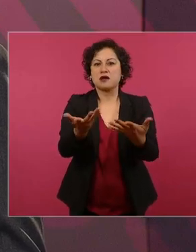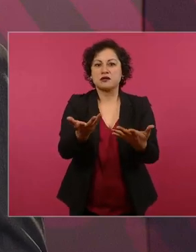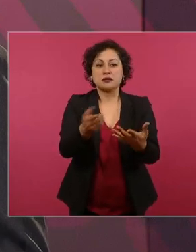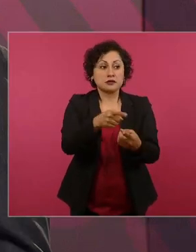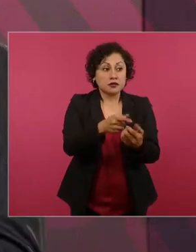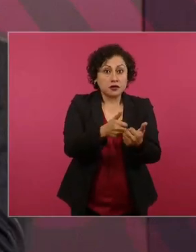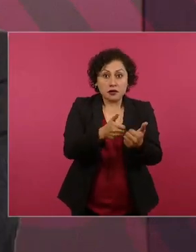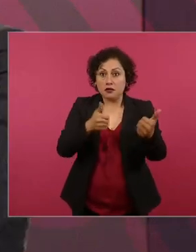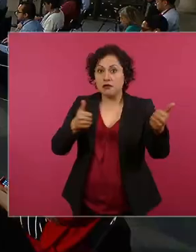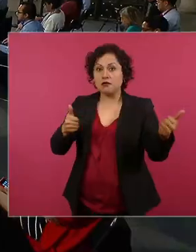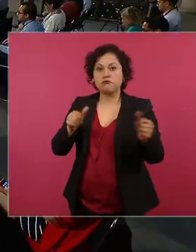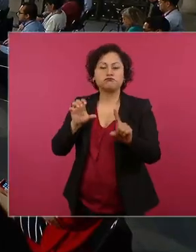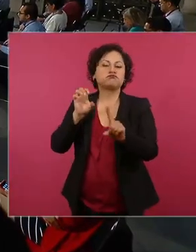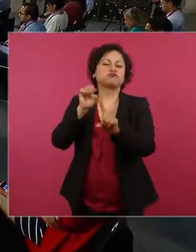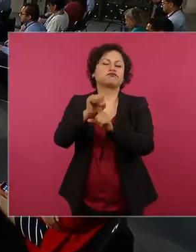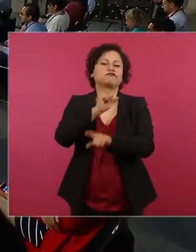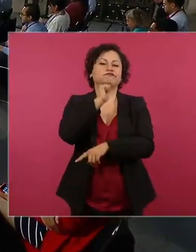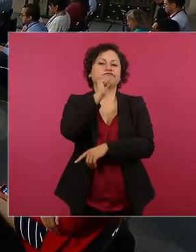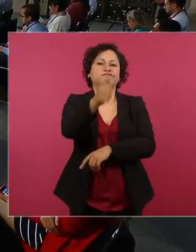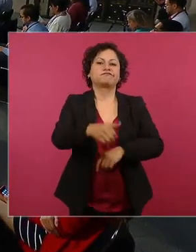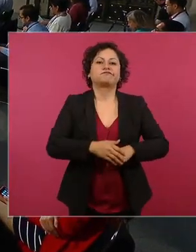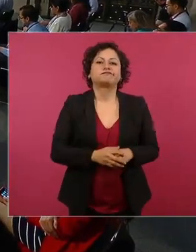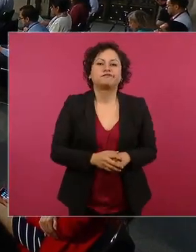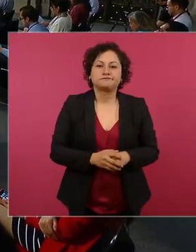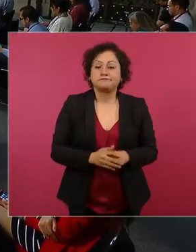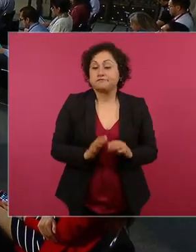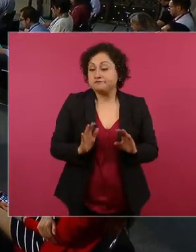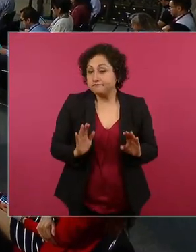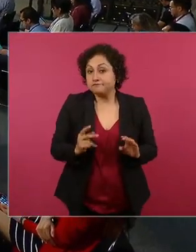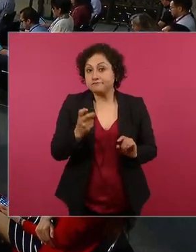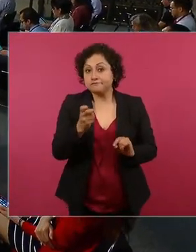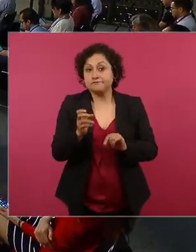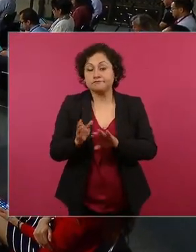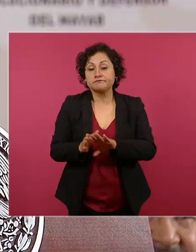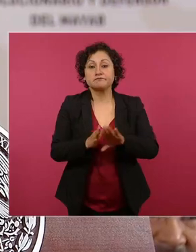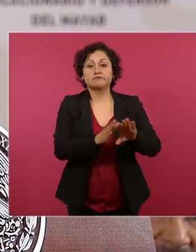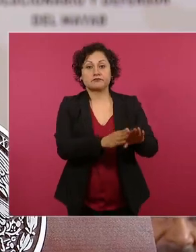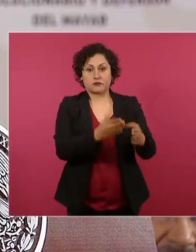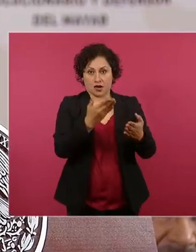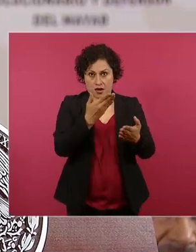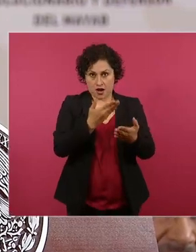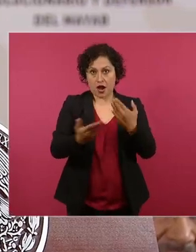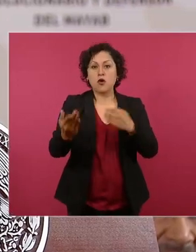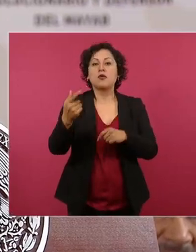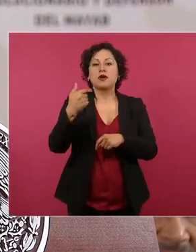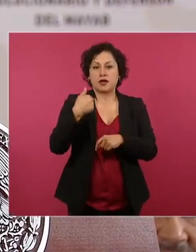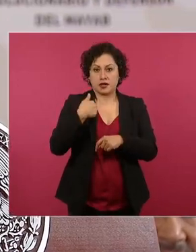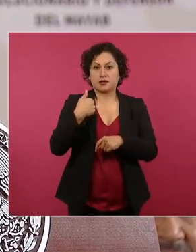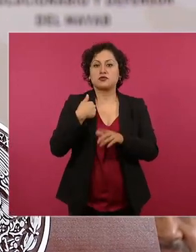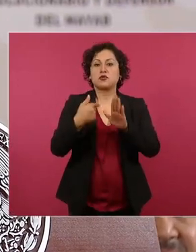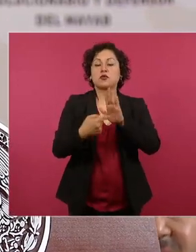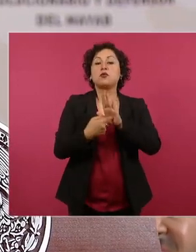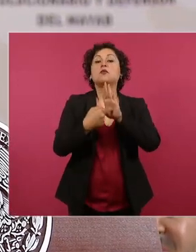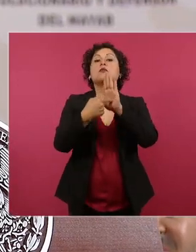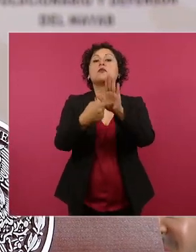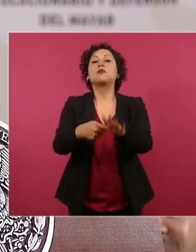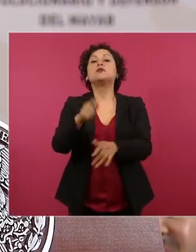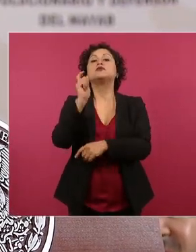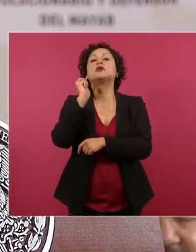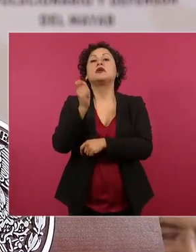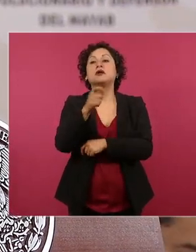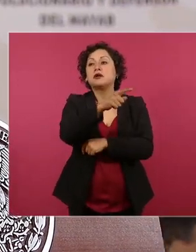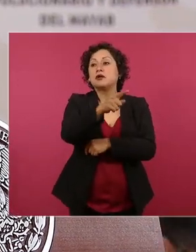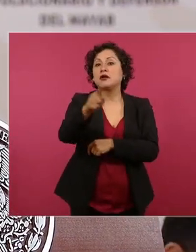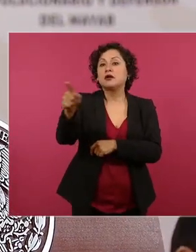muestre lo eficaz que ha sido la guerra sucia en contra de